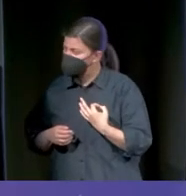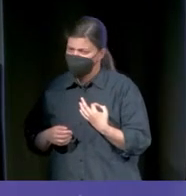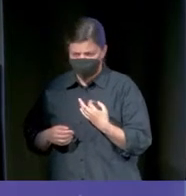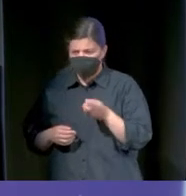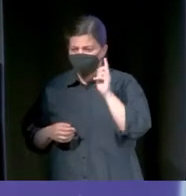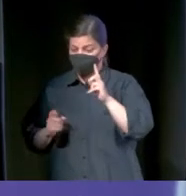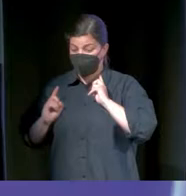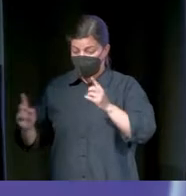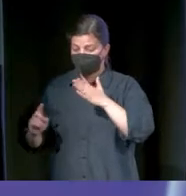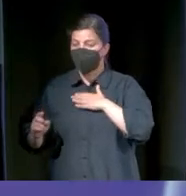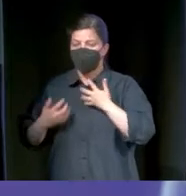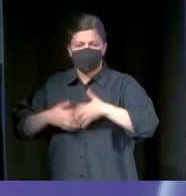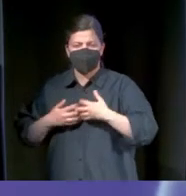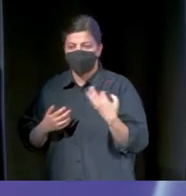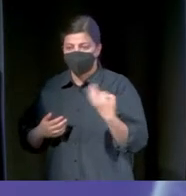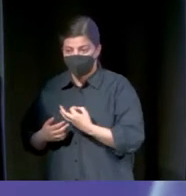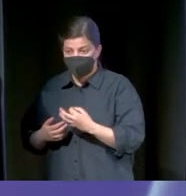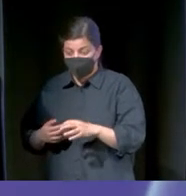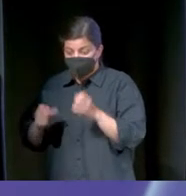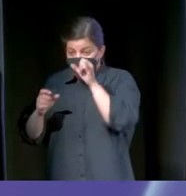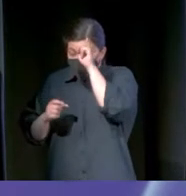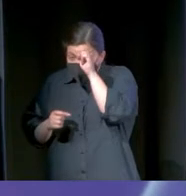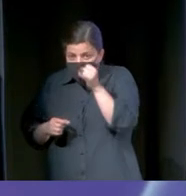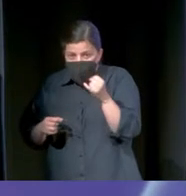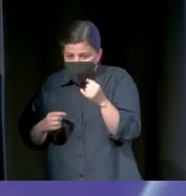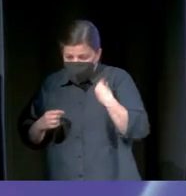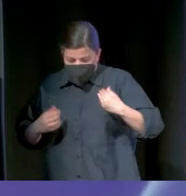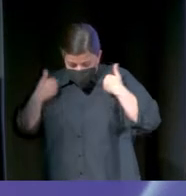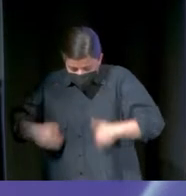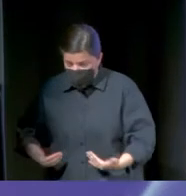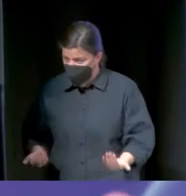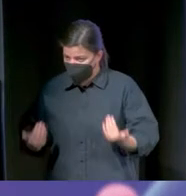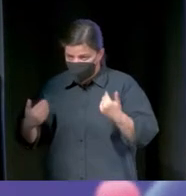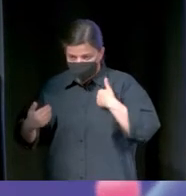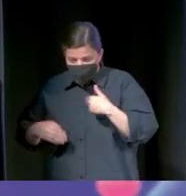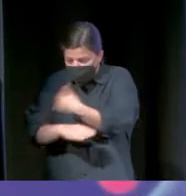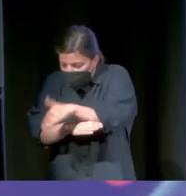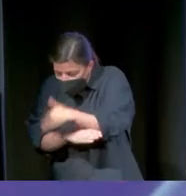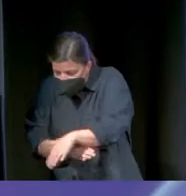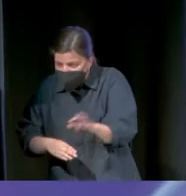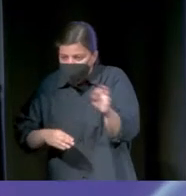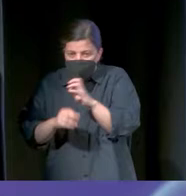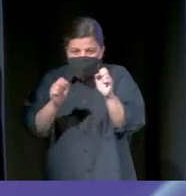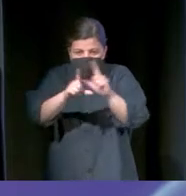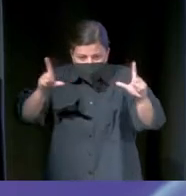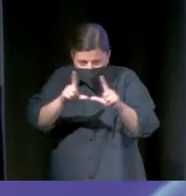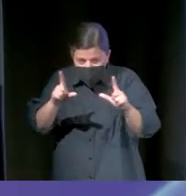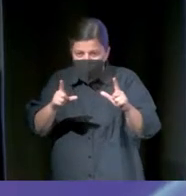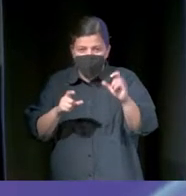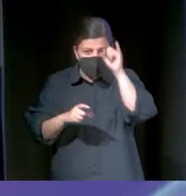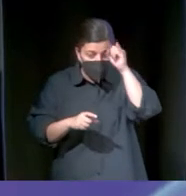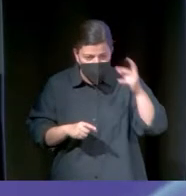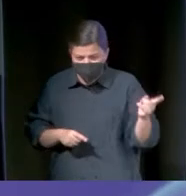en mi caso lo que me funciona es que es un instagram pues como me veis o sea que yo soy igual en la calle que en la tele que en mi